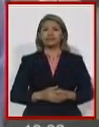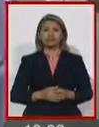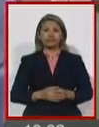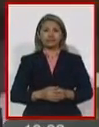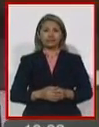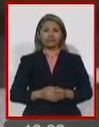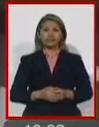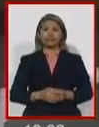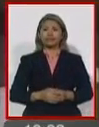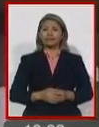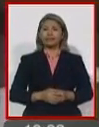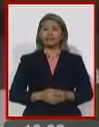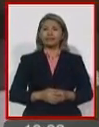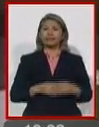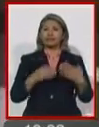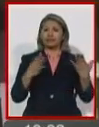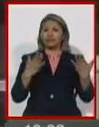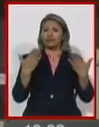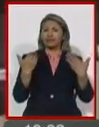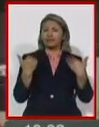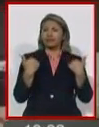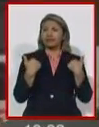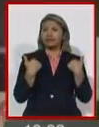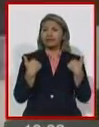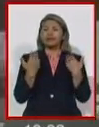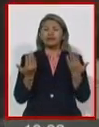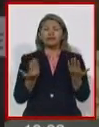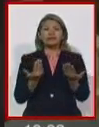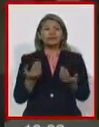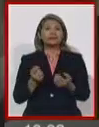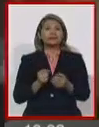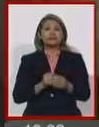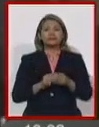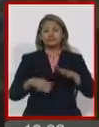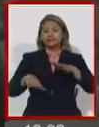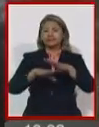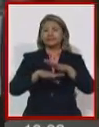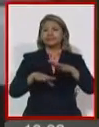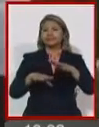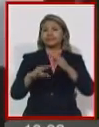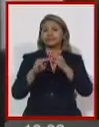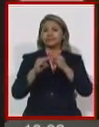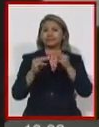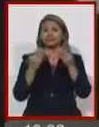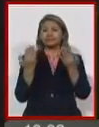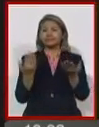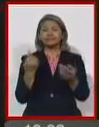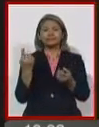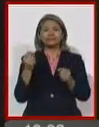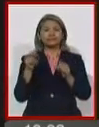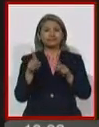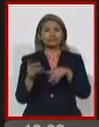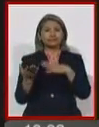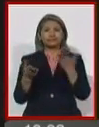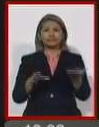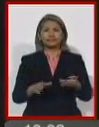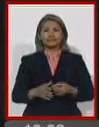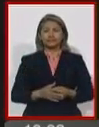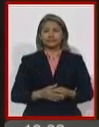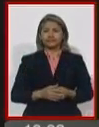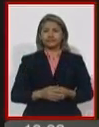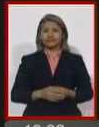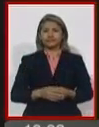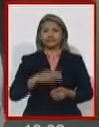fallecidas en el lugar? Sí, hemos visto de donde abajo del micro hemos sacado el persona que estaba fallecido. ¿Es